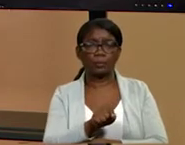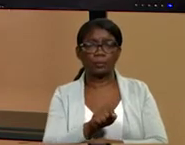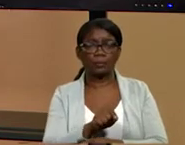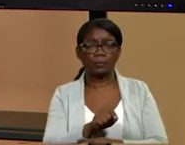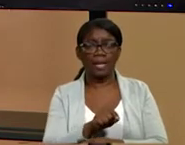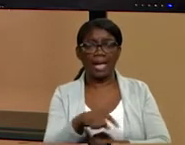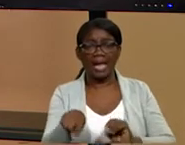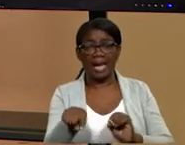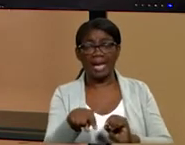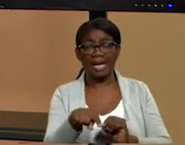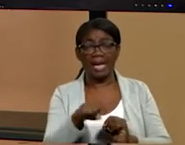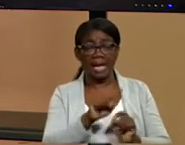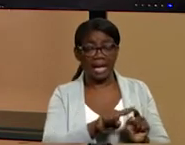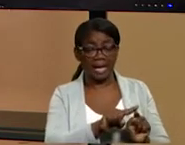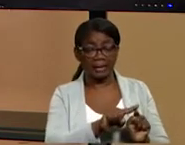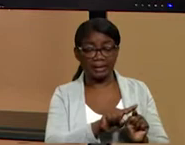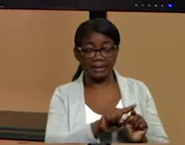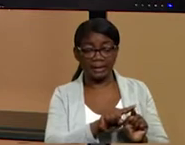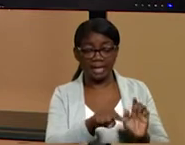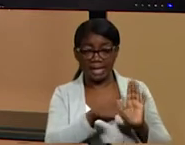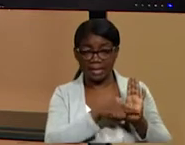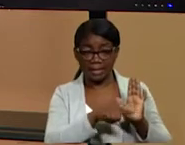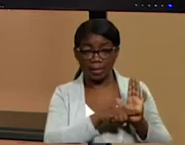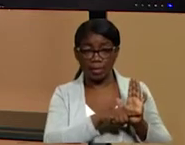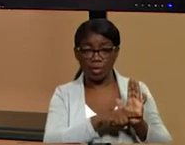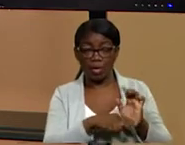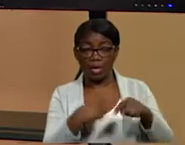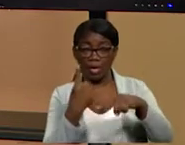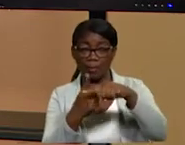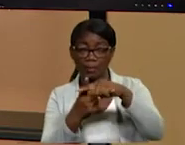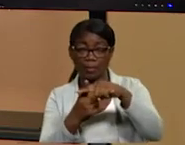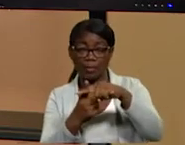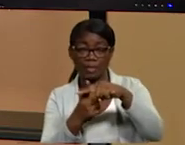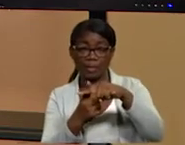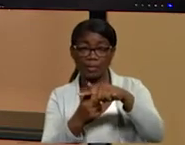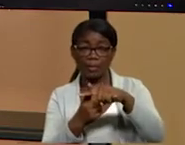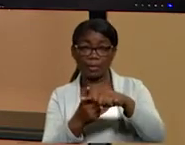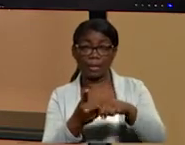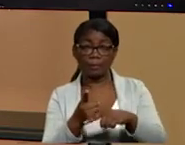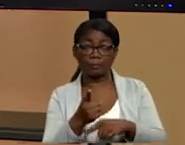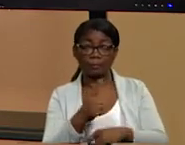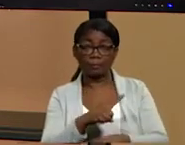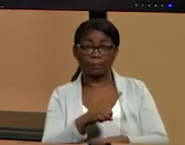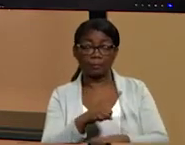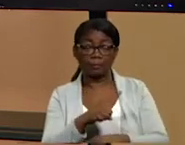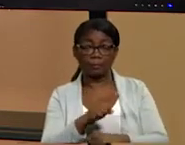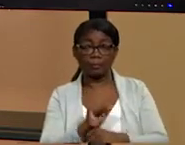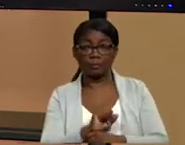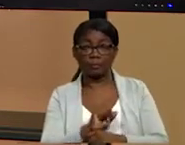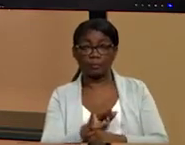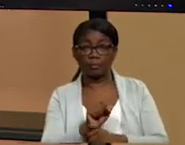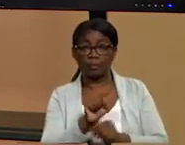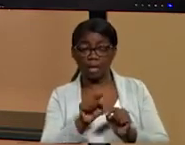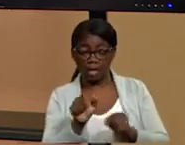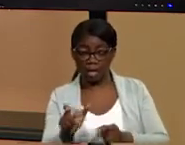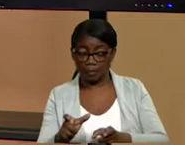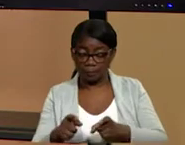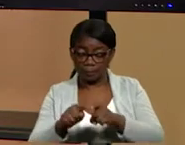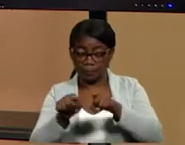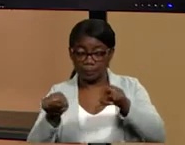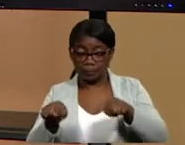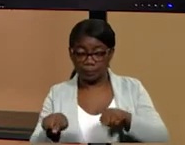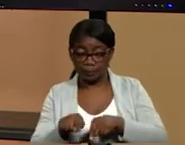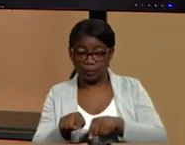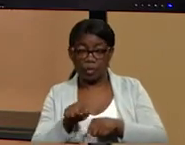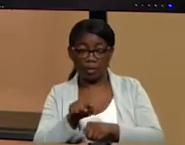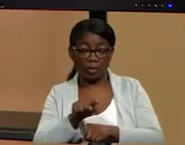el negativo en el ánodo, el positivo en el cátodo, automáticamente debe mostrar en el multímetro una